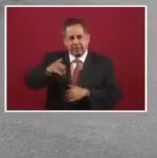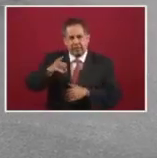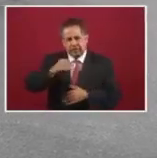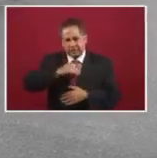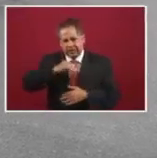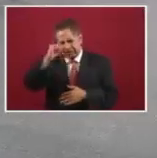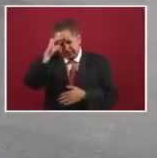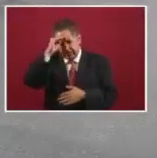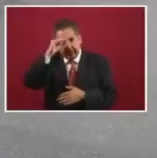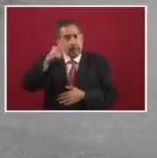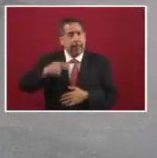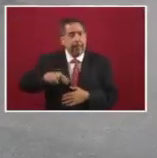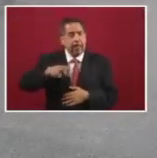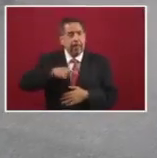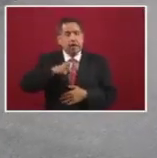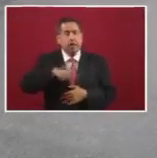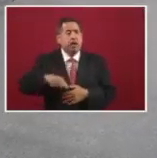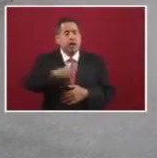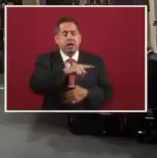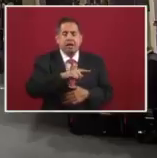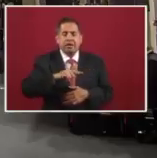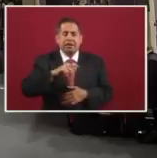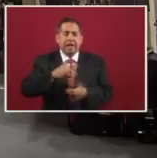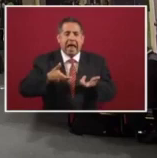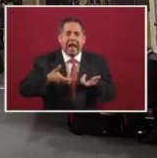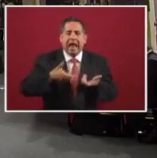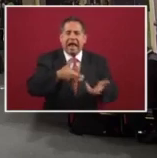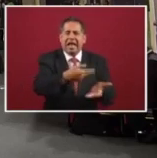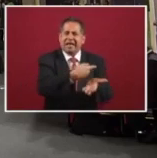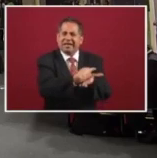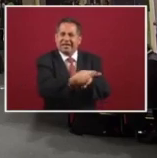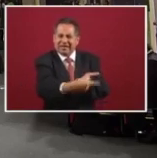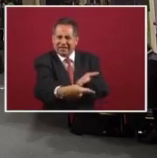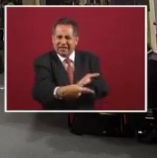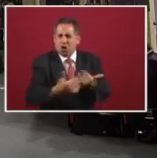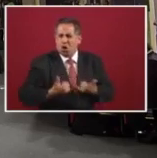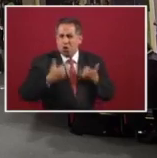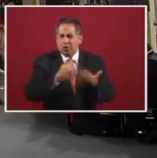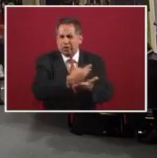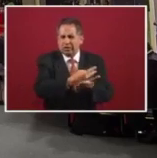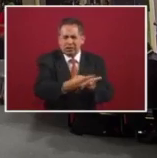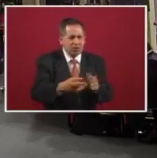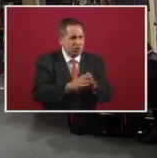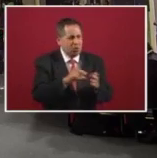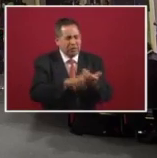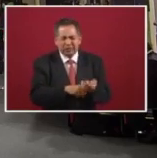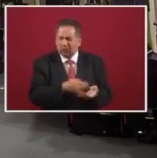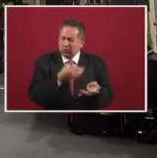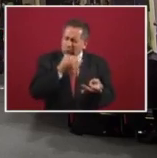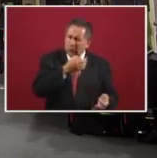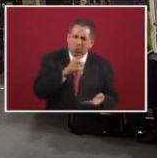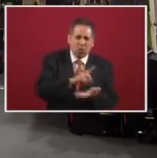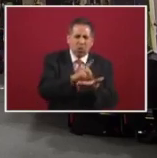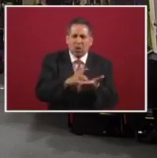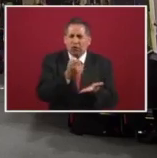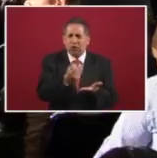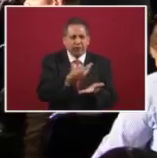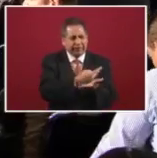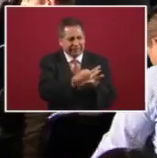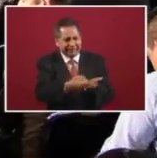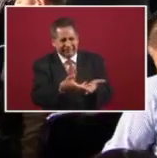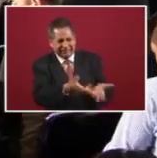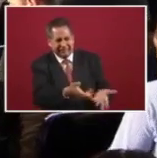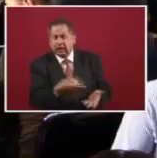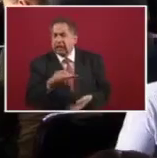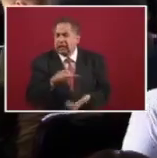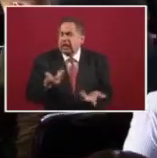pensado en las personas que se encuentran, los indigentes, adolescentes que están en la calle ya con las adicciones? ¿Qué va a hacer con ellos? Y por otro